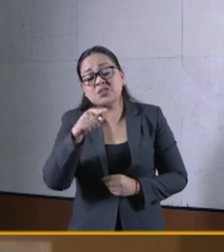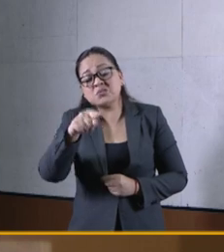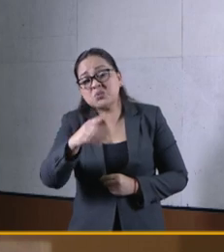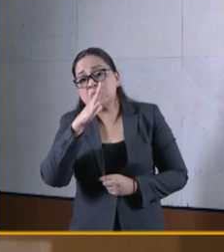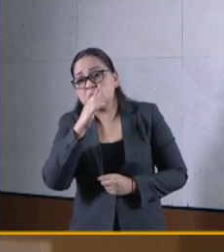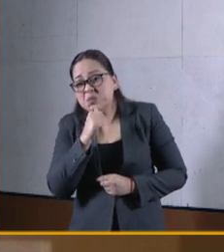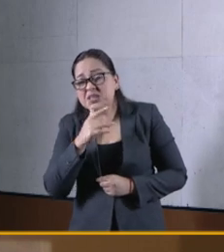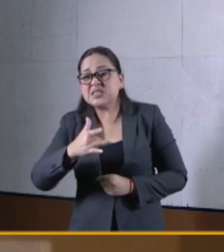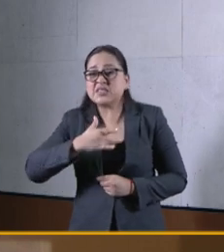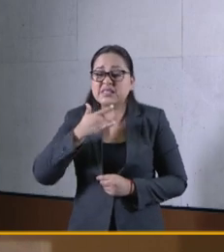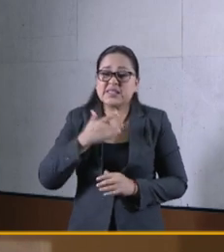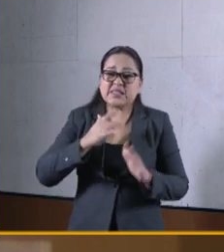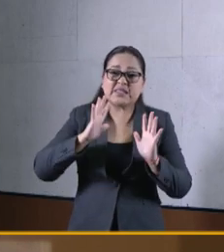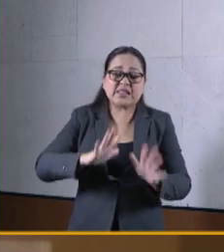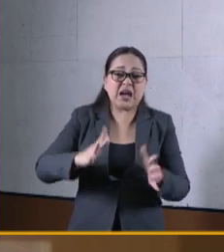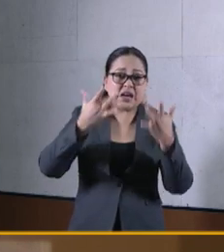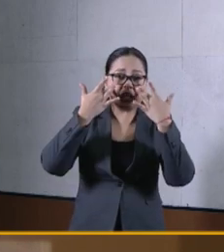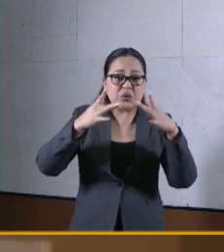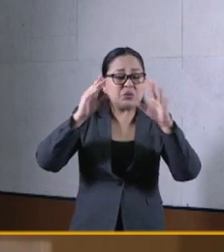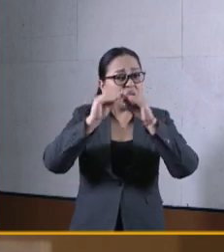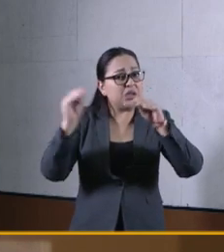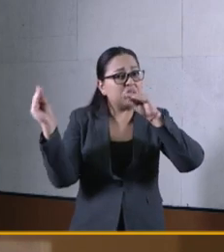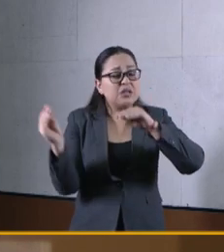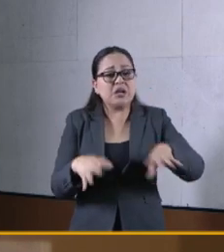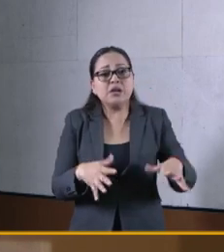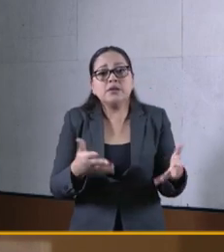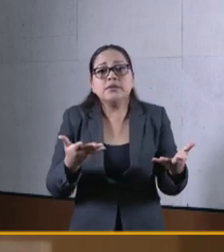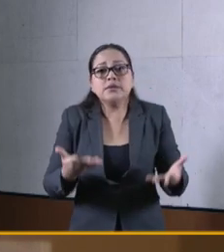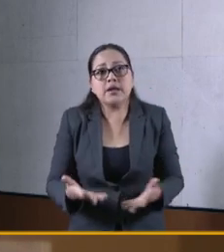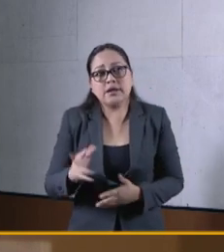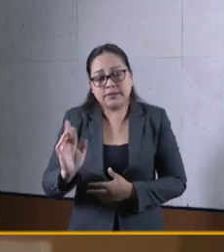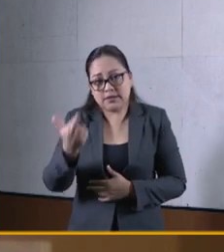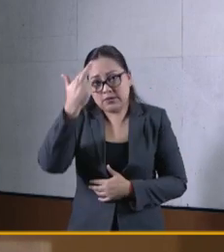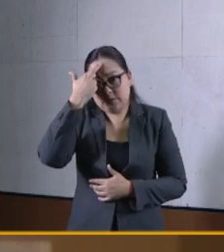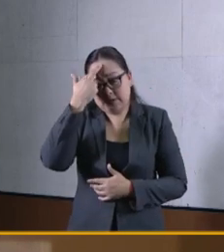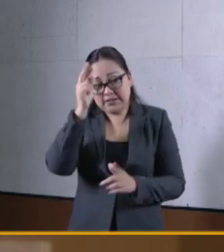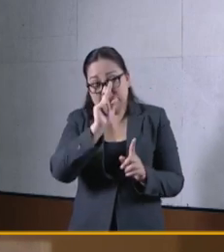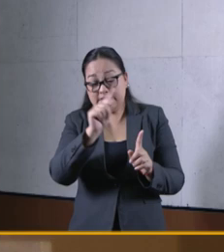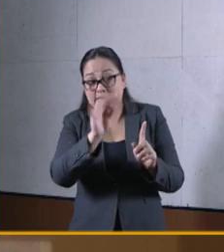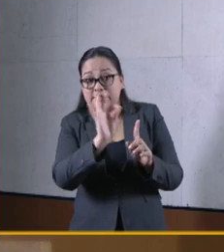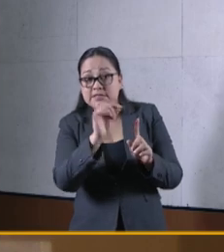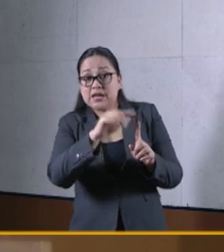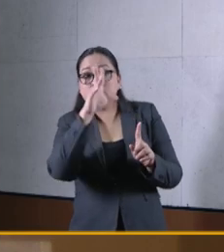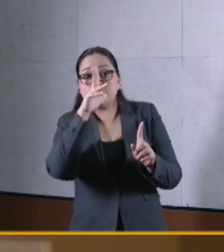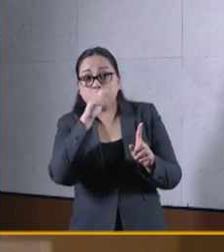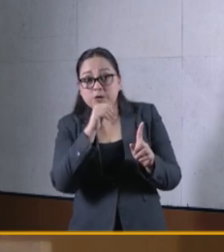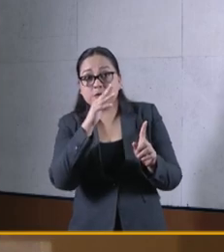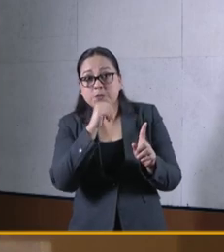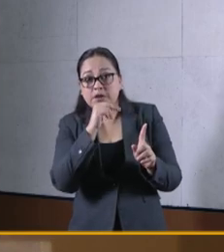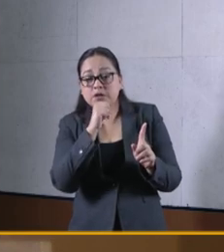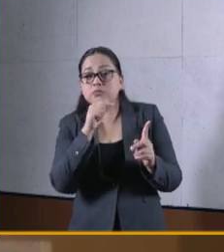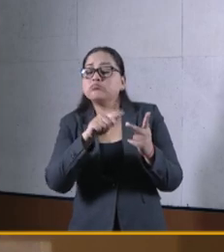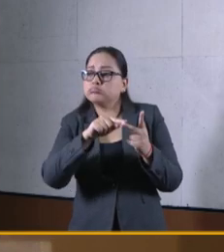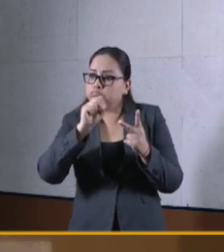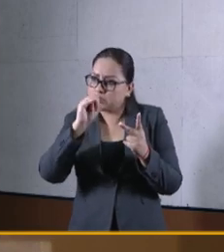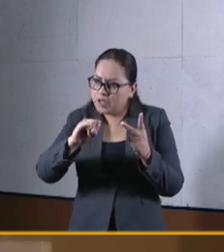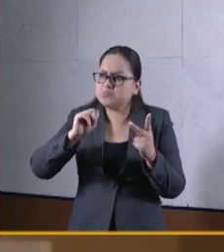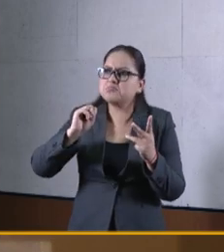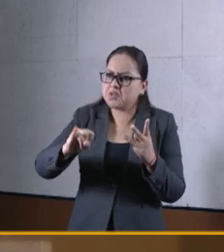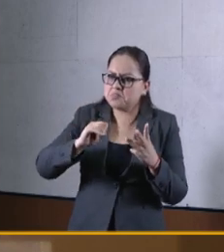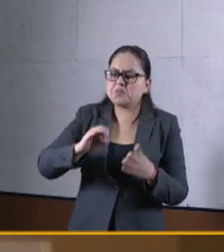y estás a punto de darte por vencido recuerda que detrás de un no puedo existen tres si puedo